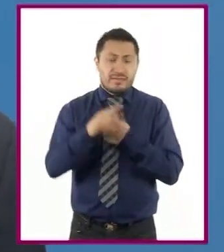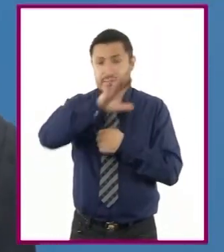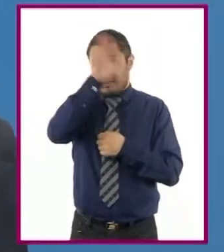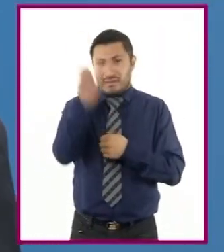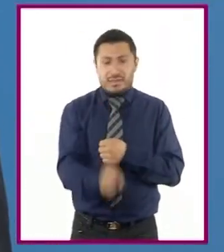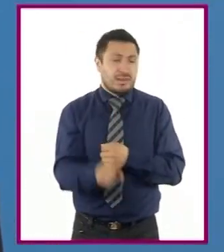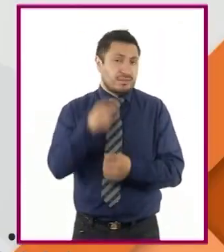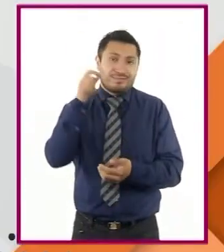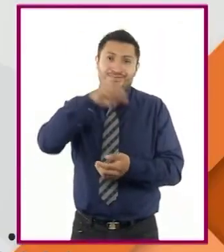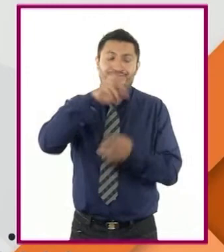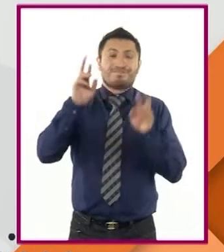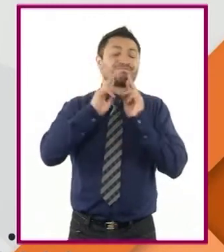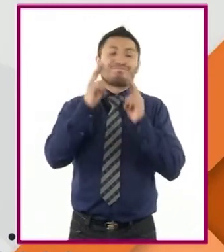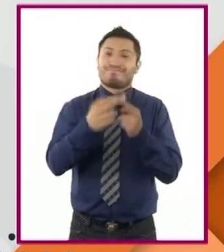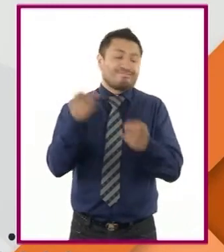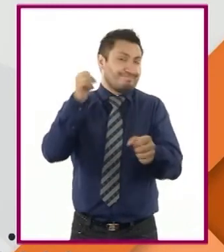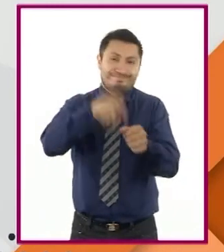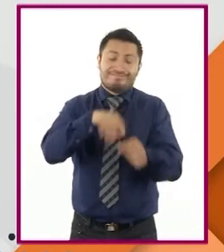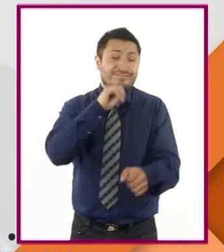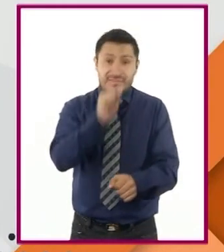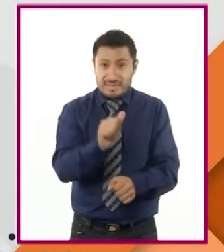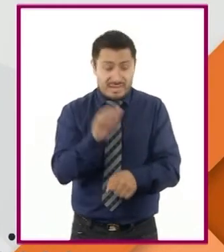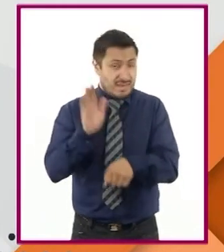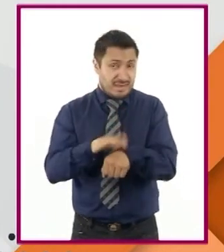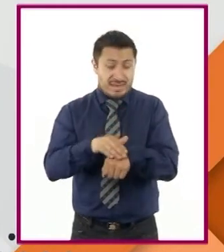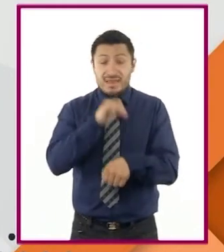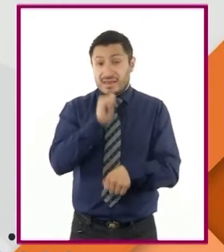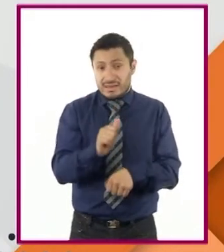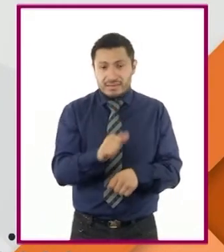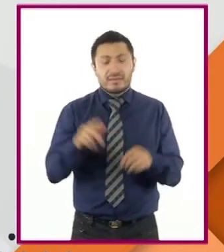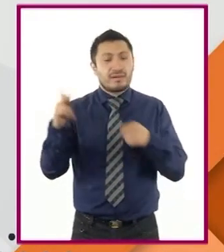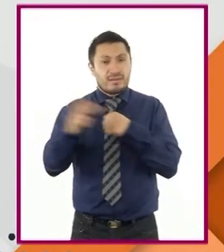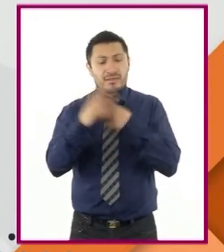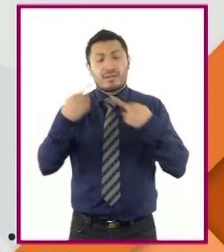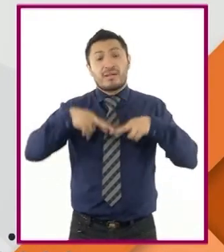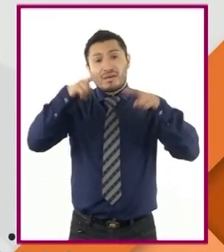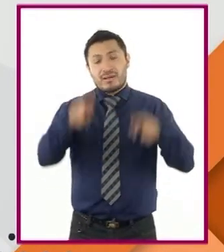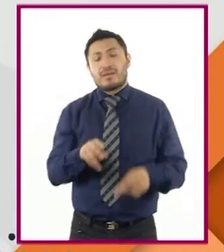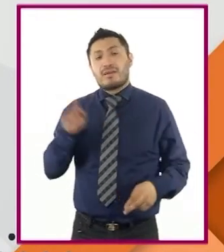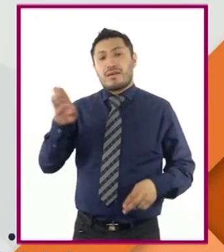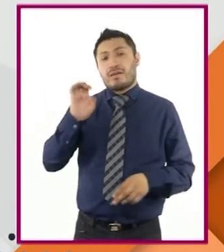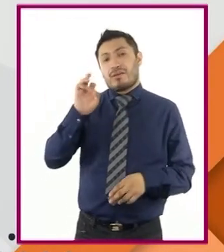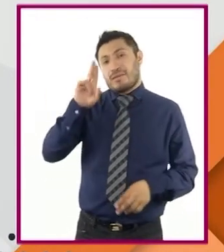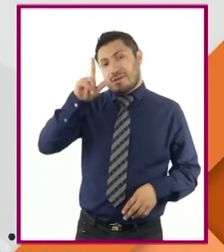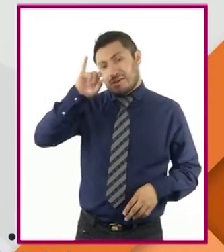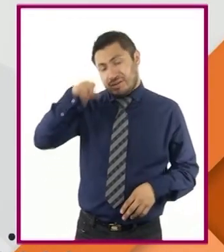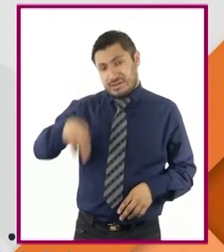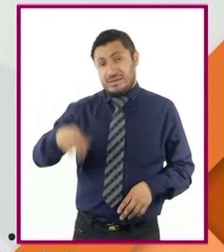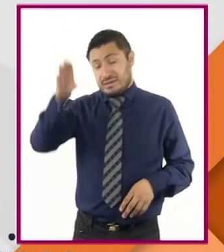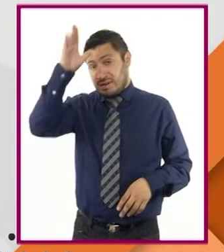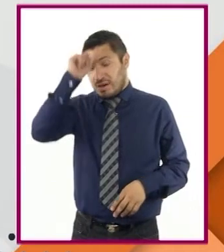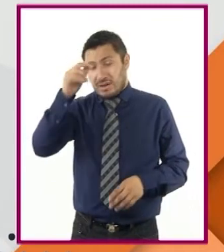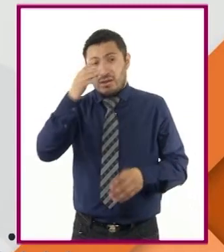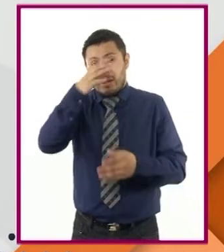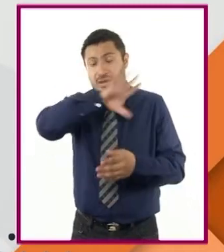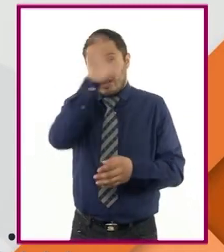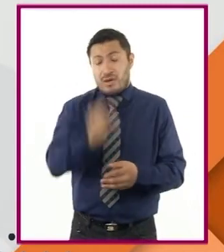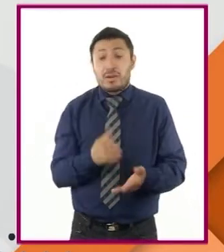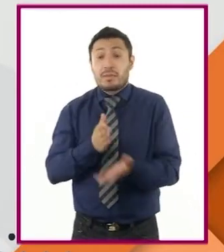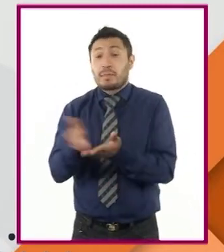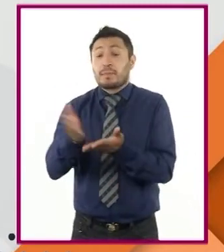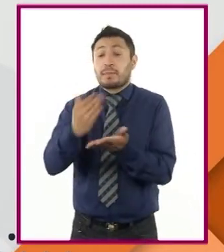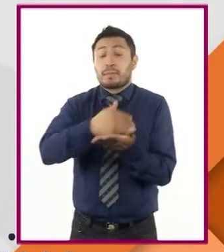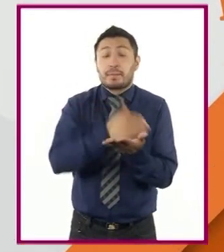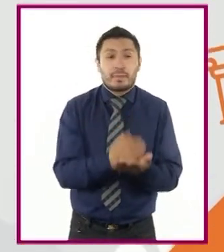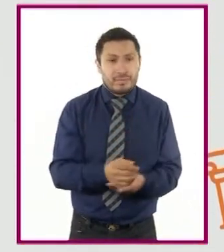llamado a esta reunión. Los países representados en Berlín acordaron el reparto del continente africano. Reino Unido y